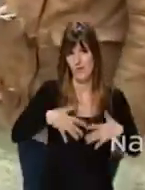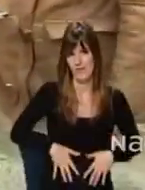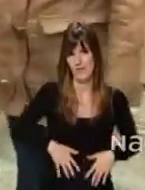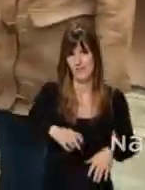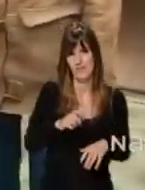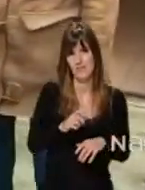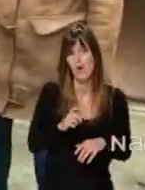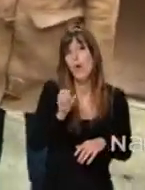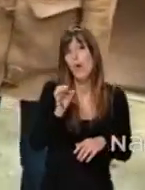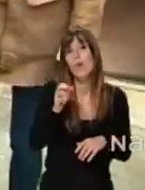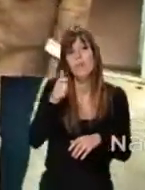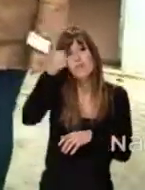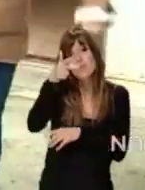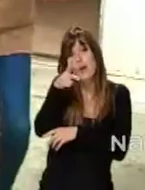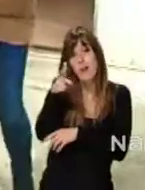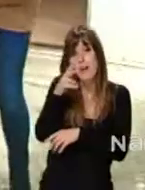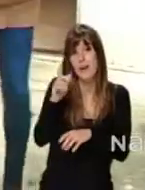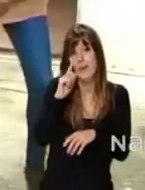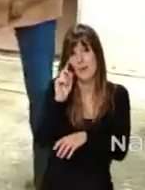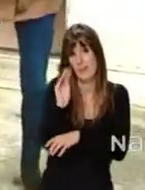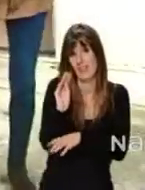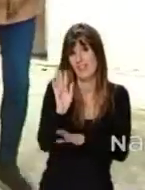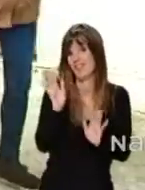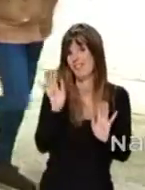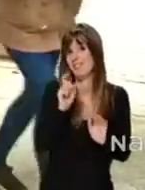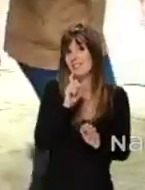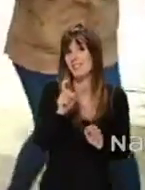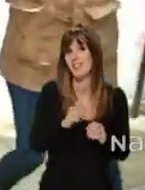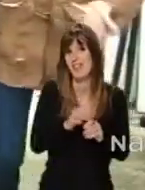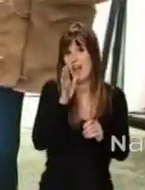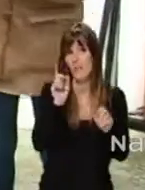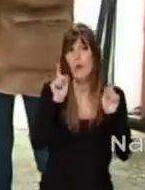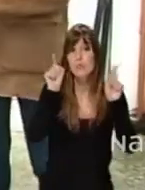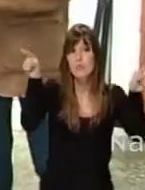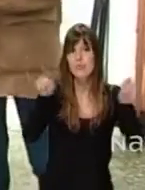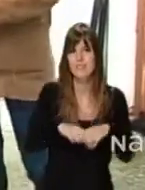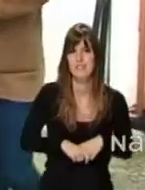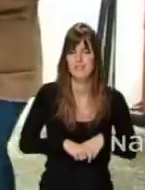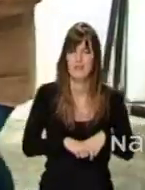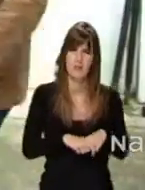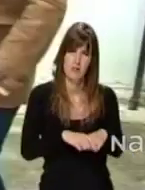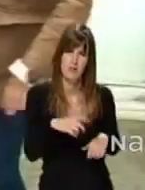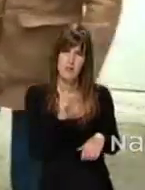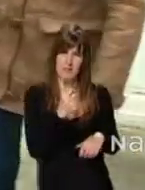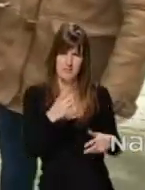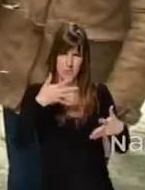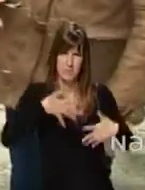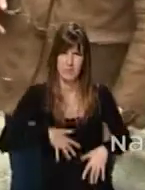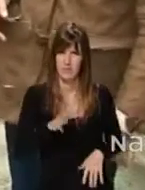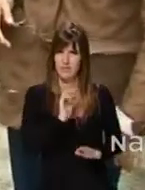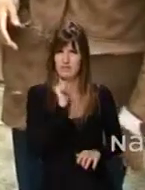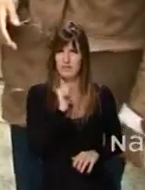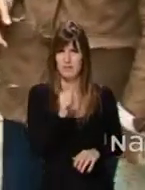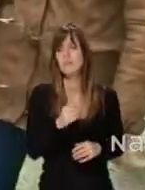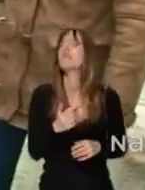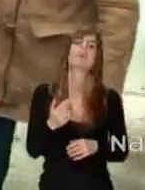¿eh? A ti o al cámara, al que sea, a ver. Ahí va. ¡Ay! ¿Pero que me estás mojando, Ángel? Bueno,